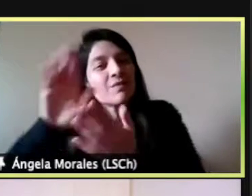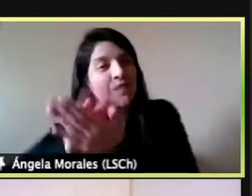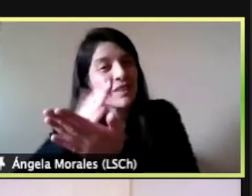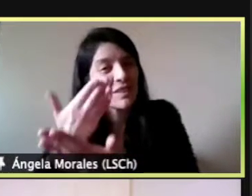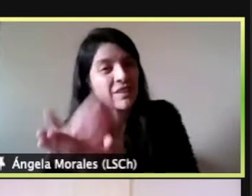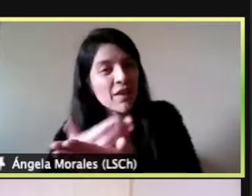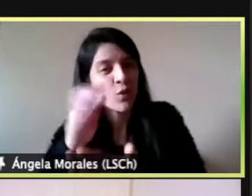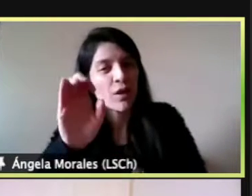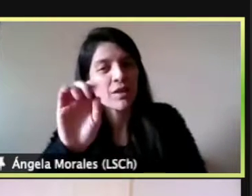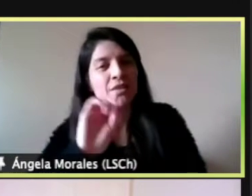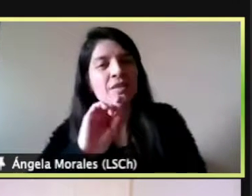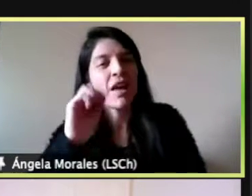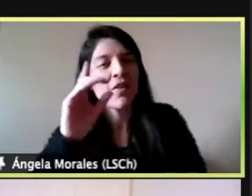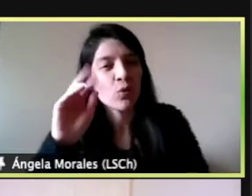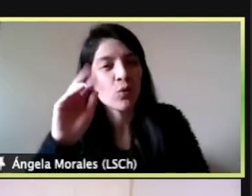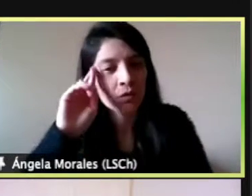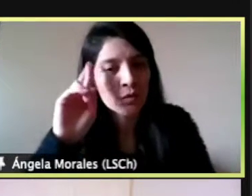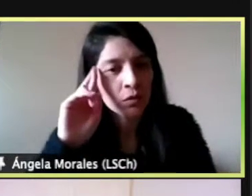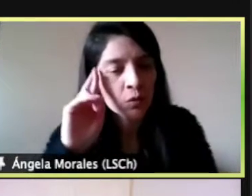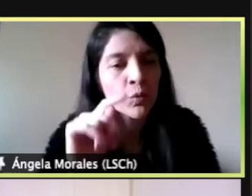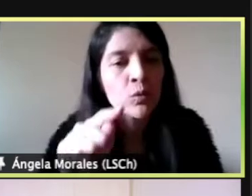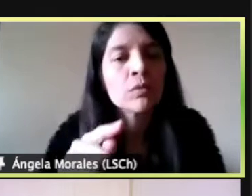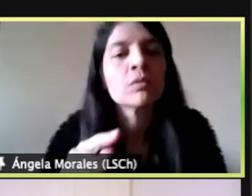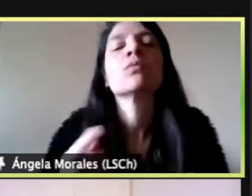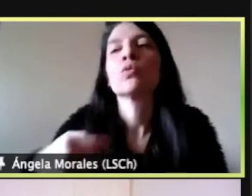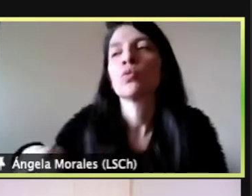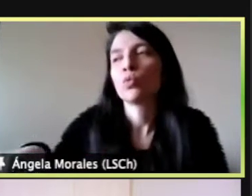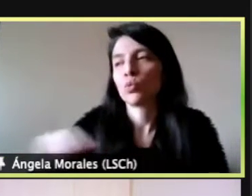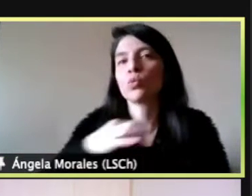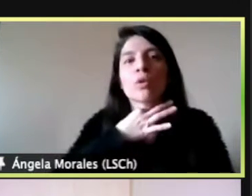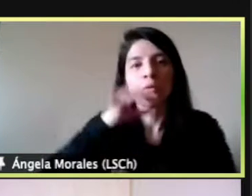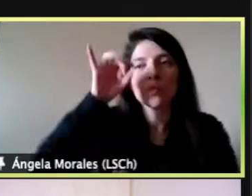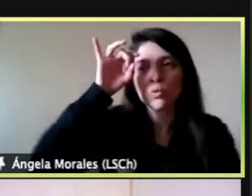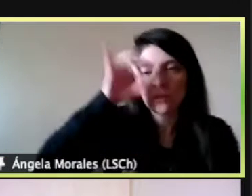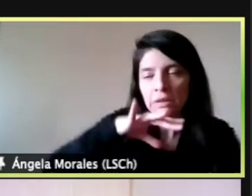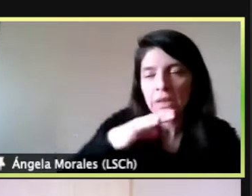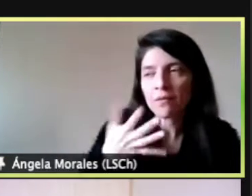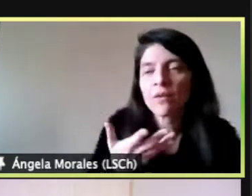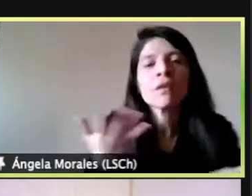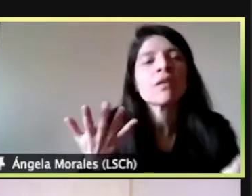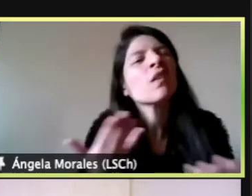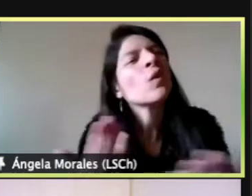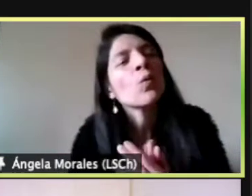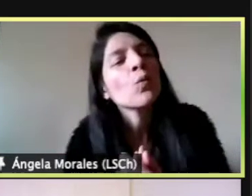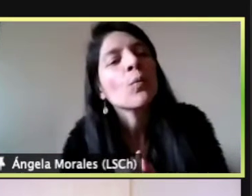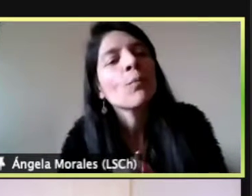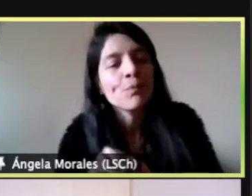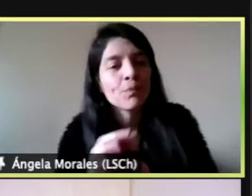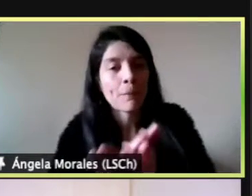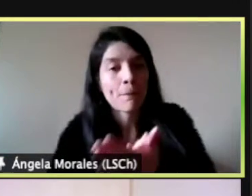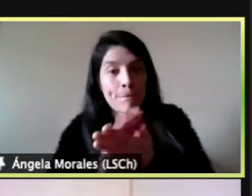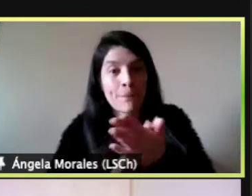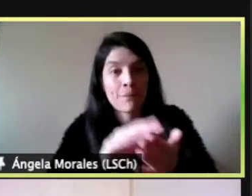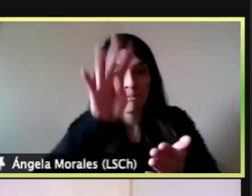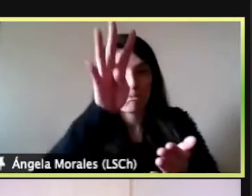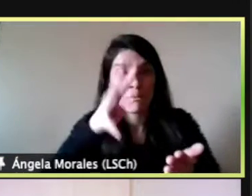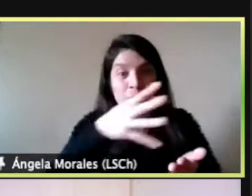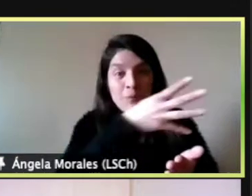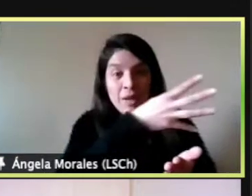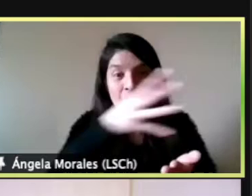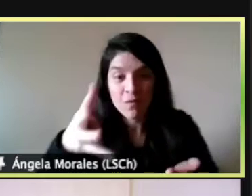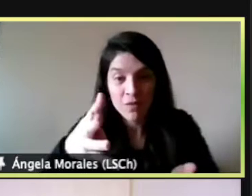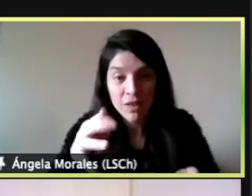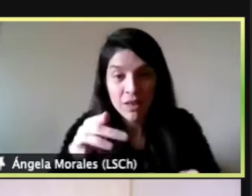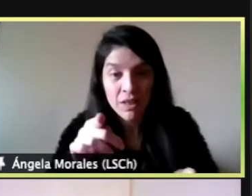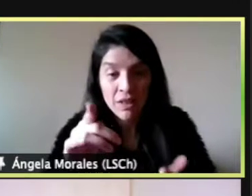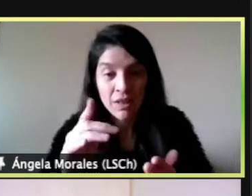cómo nosotros podemos definir si es que en la calidad, en una tablita que tenemos acá al lado, en cuál encaja